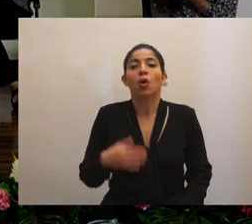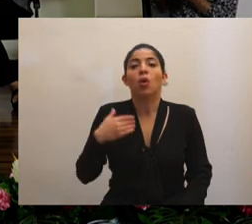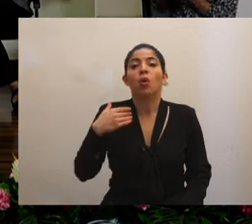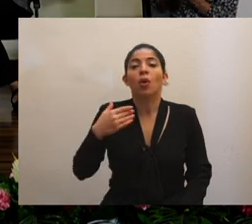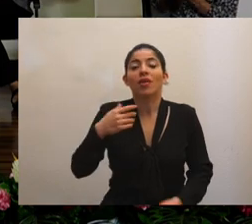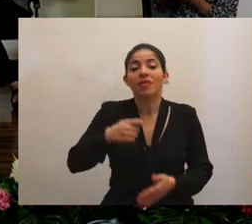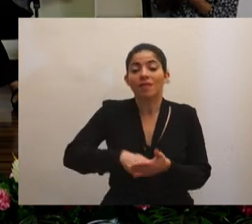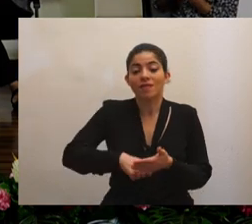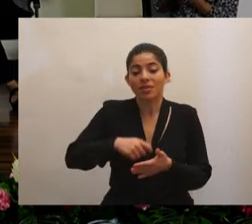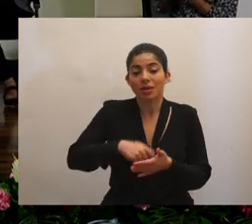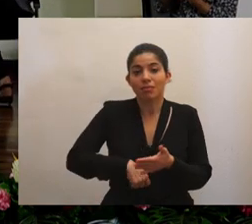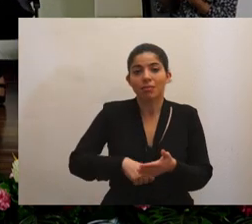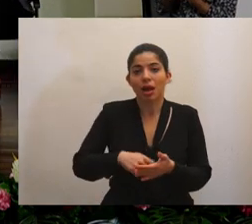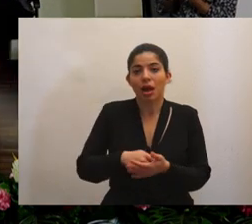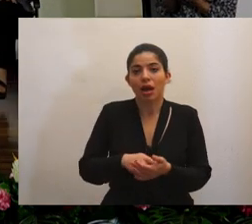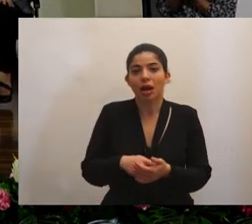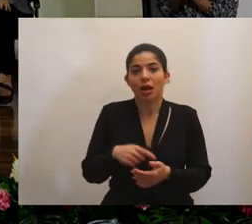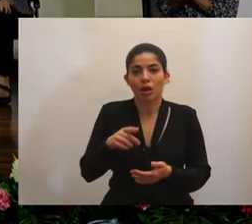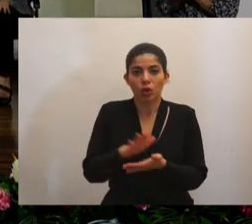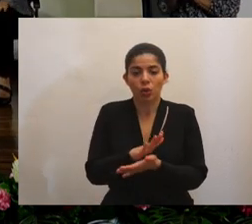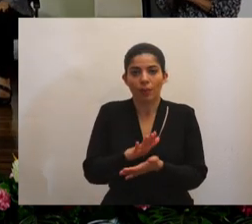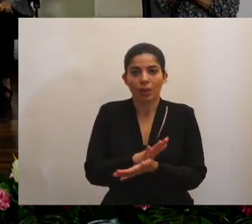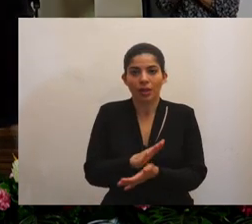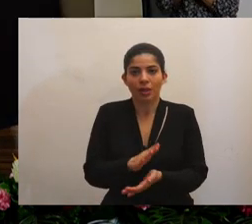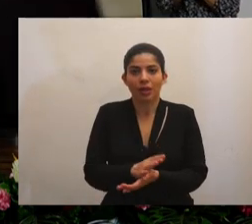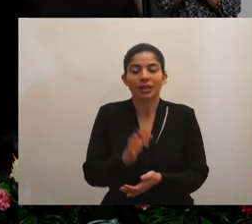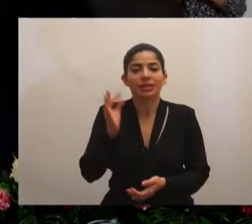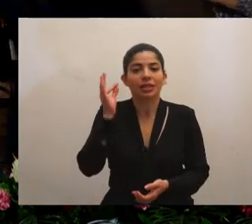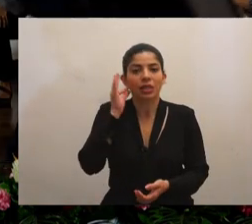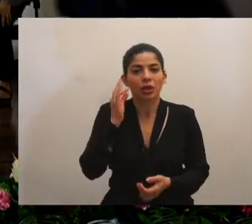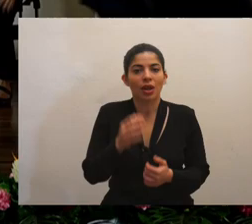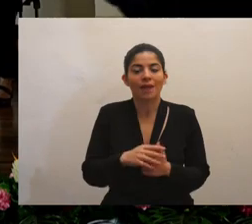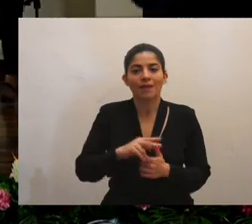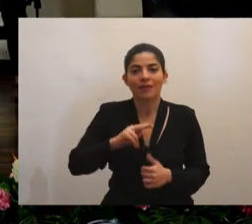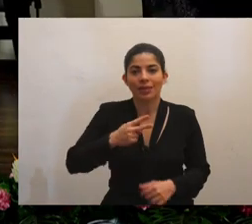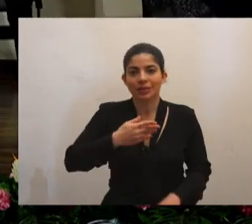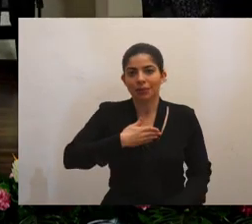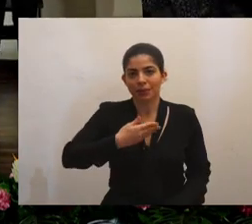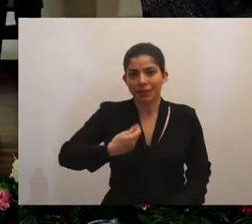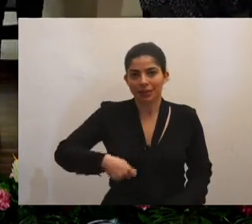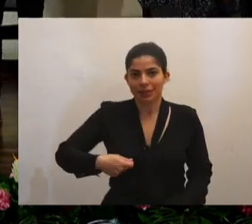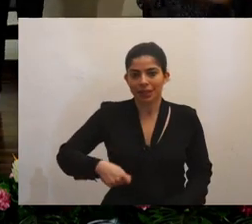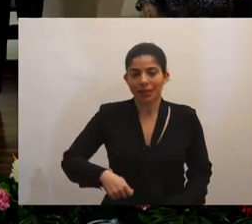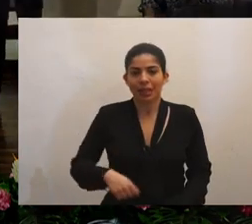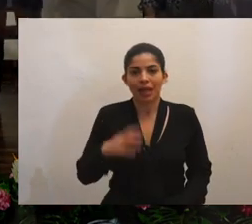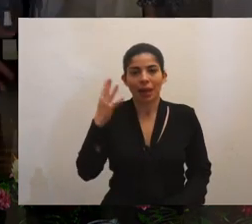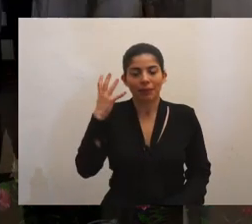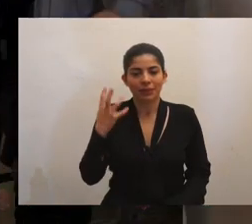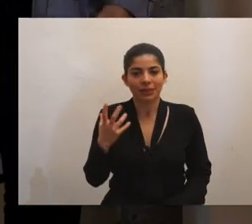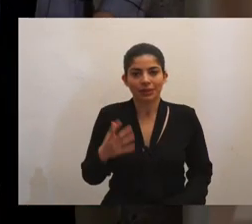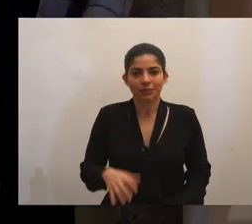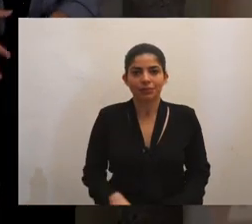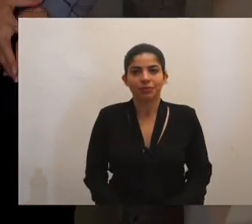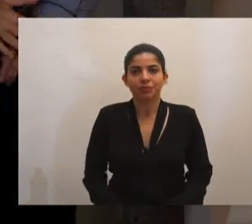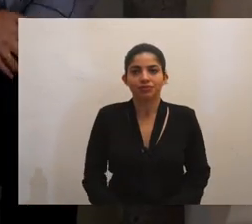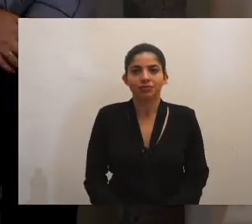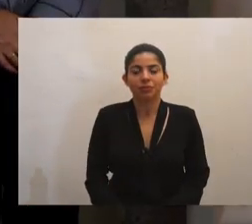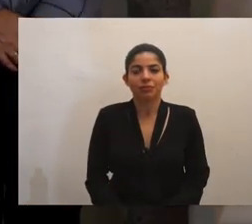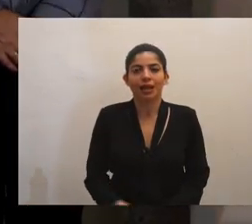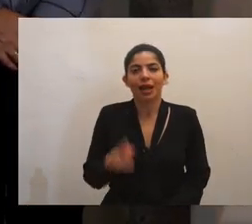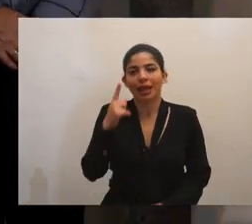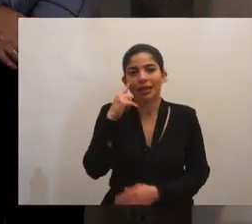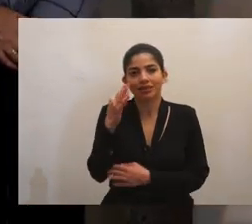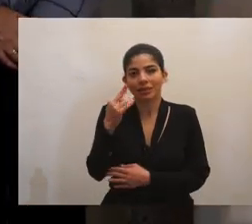la firma estampada en este documento. La señora vicepresidenta de la República, doña Epsi Campbell, es testigo